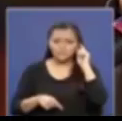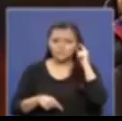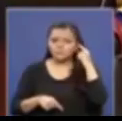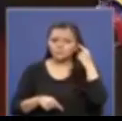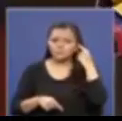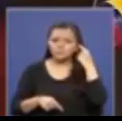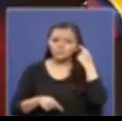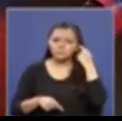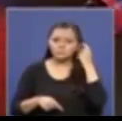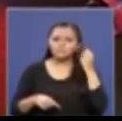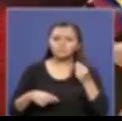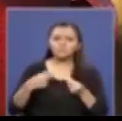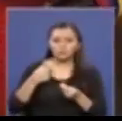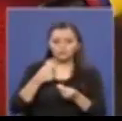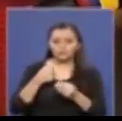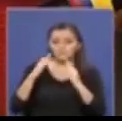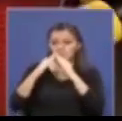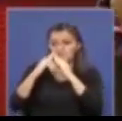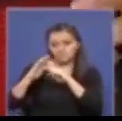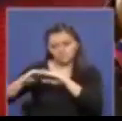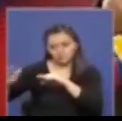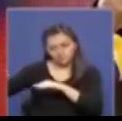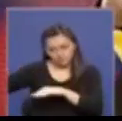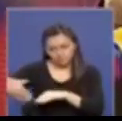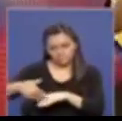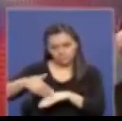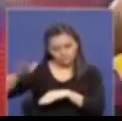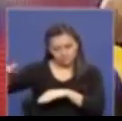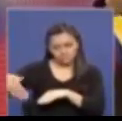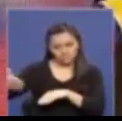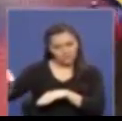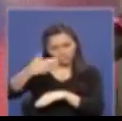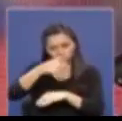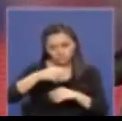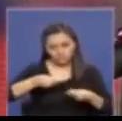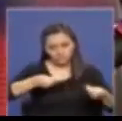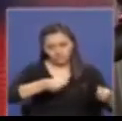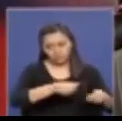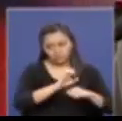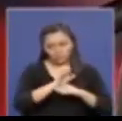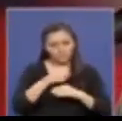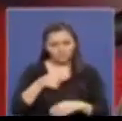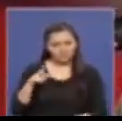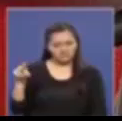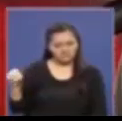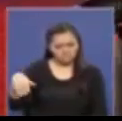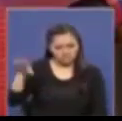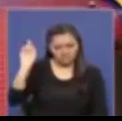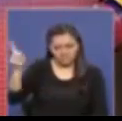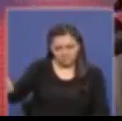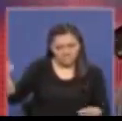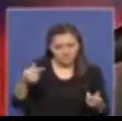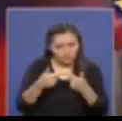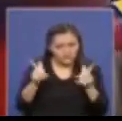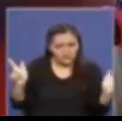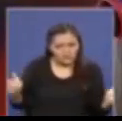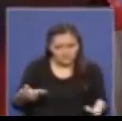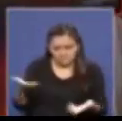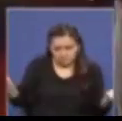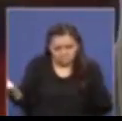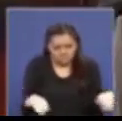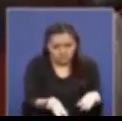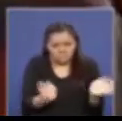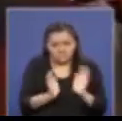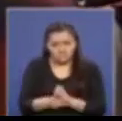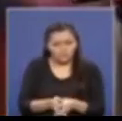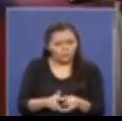vaya a invitar a la casa que participen e inviertan en su país, esperen otro presidente, yo no voy a hacer eso. Pero ¿cuándo se los ha excluido, se les ha prohibido